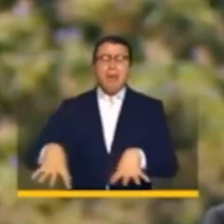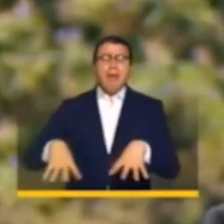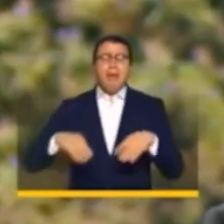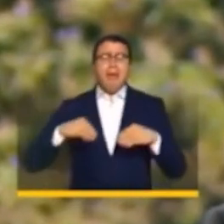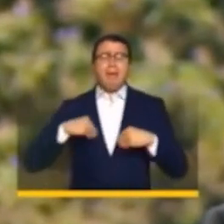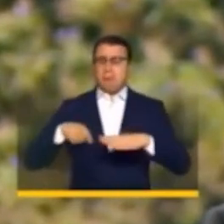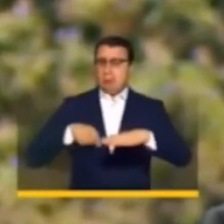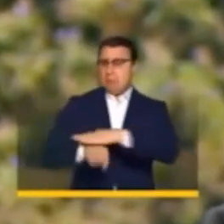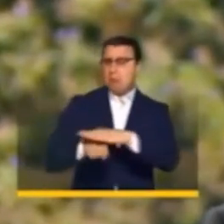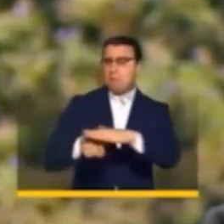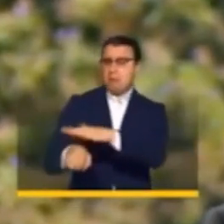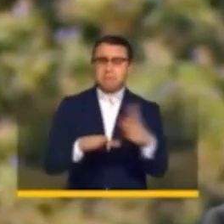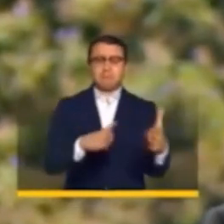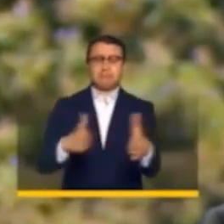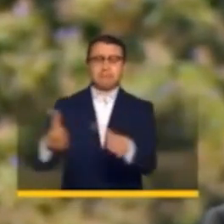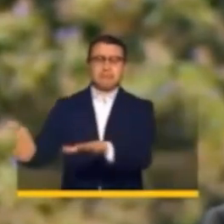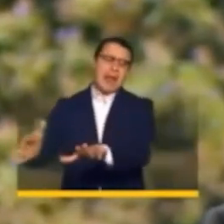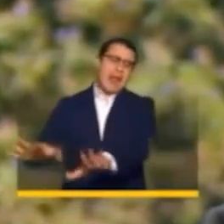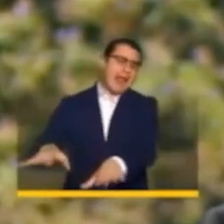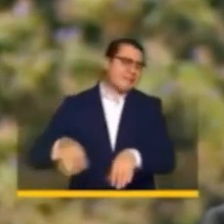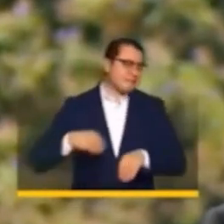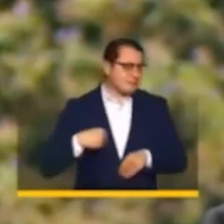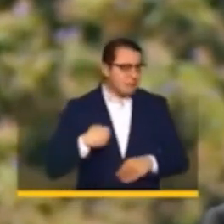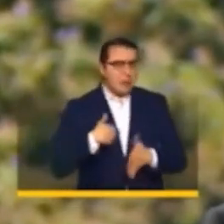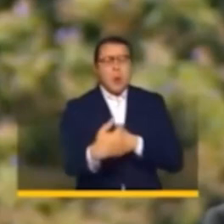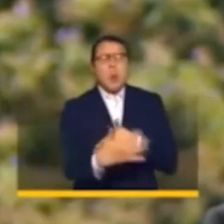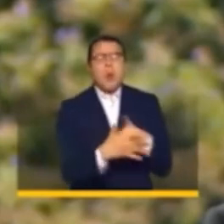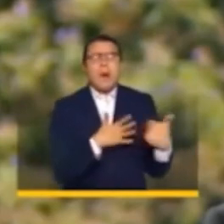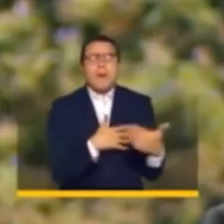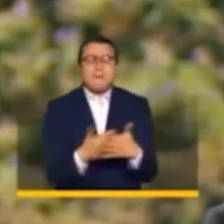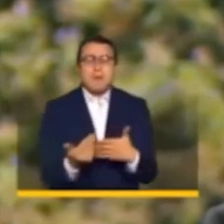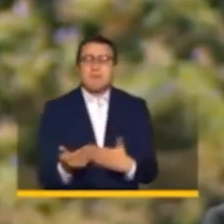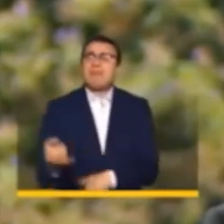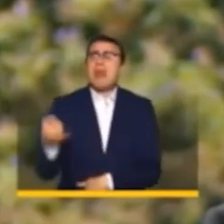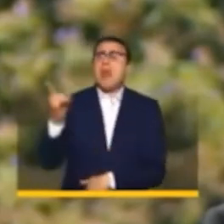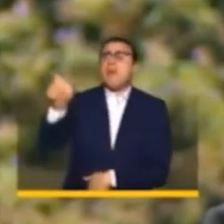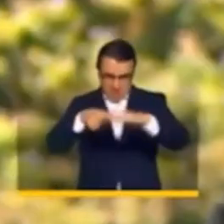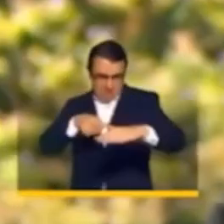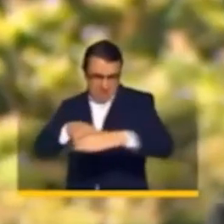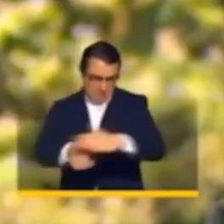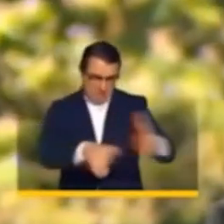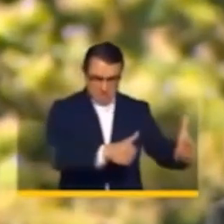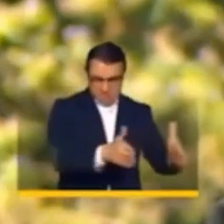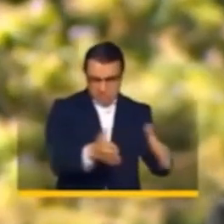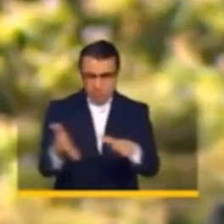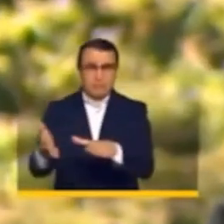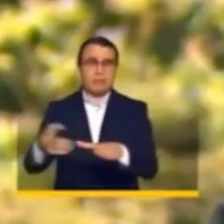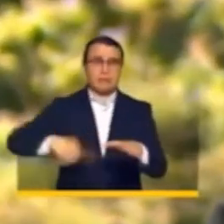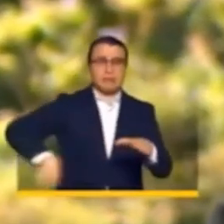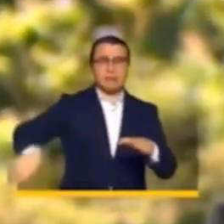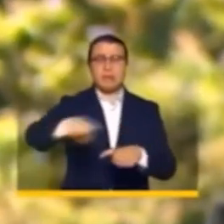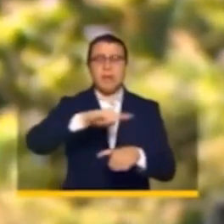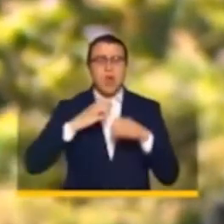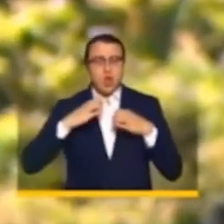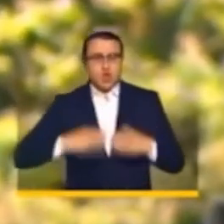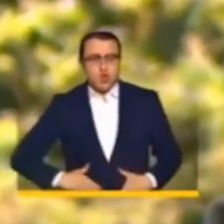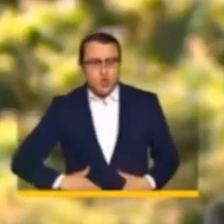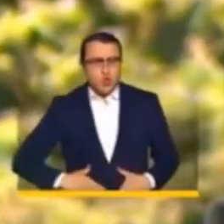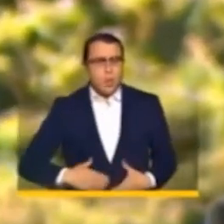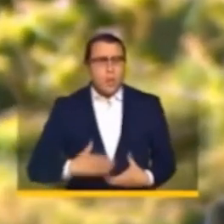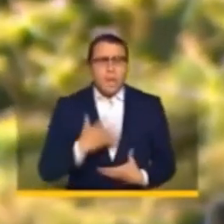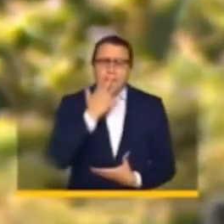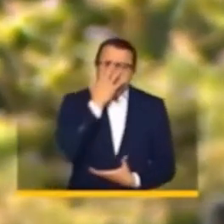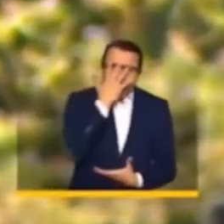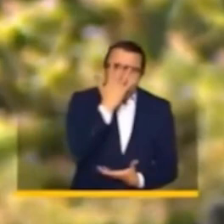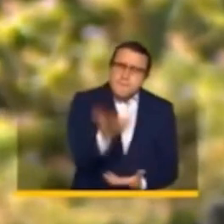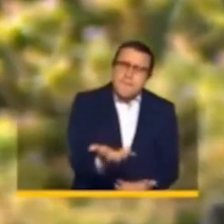asesinatos sistemáticos en Colombia. Por algo lo mataron. Porque este acto es